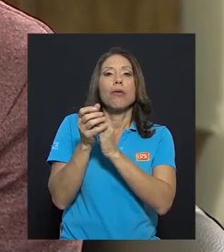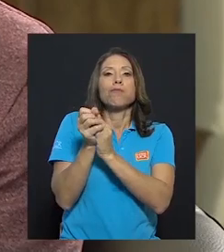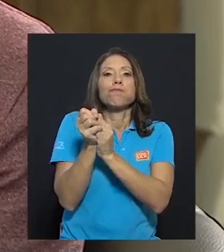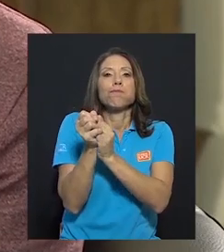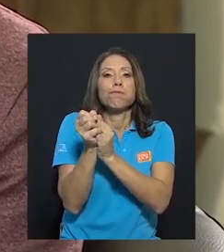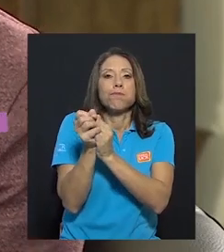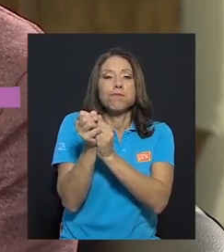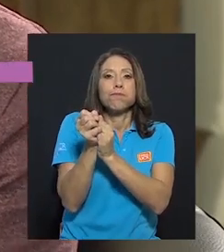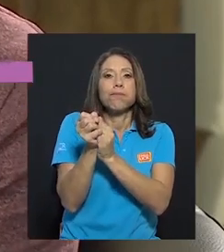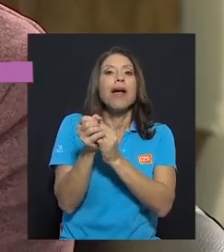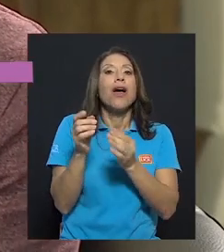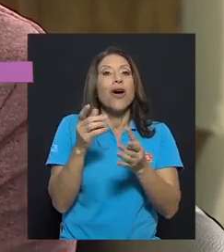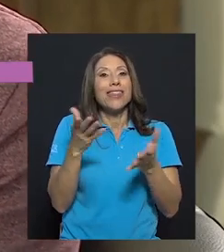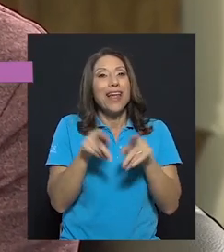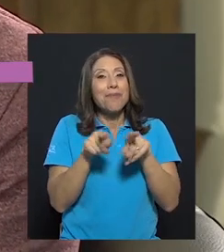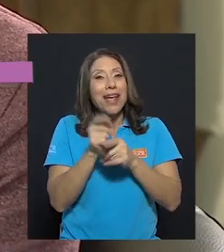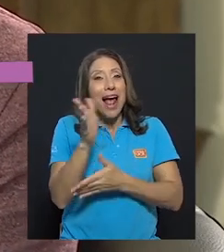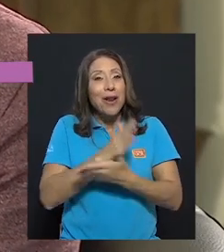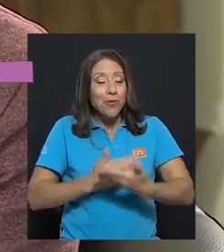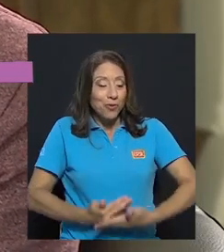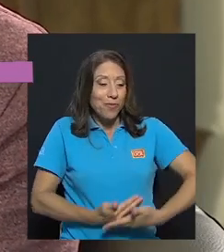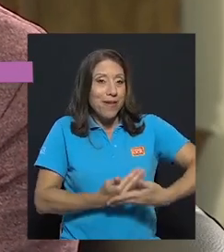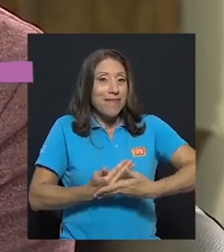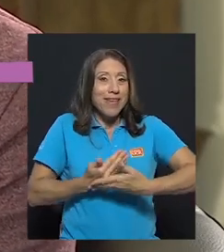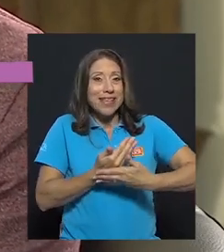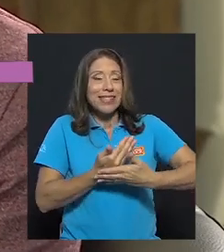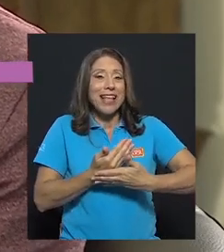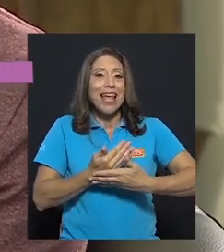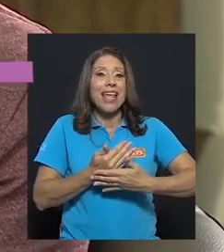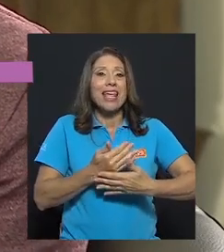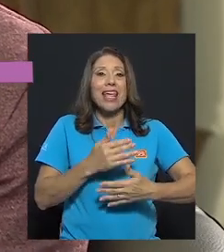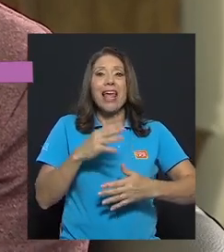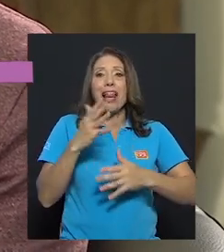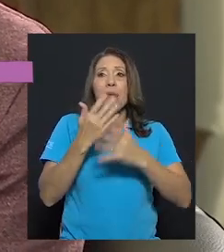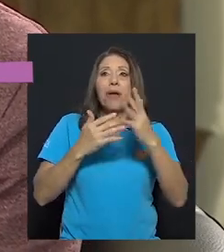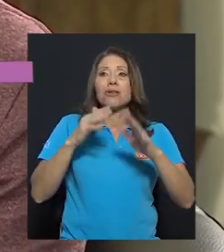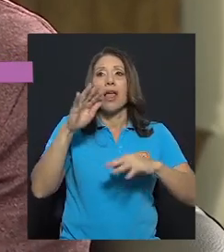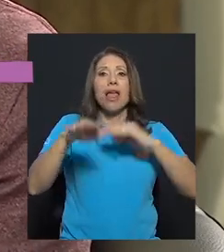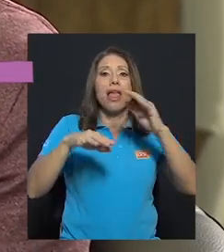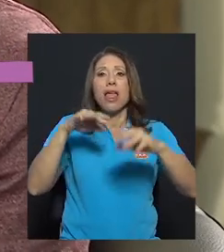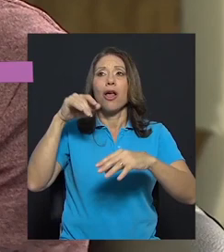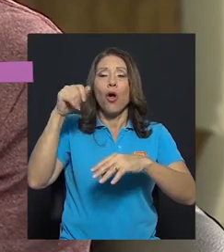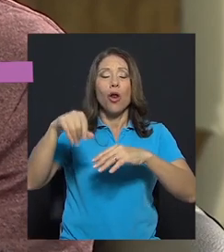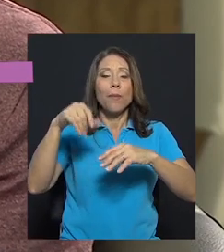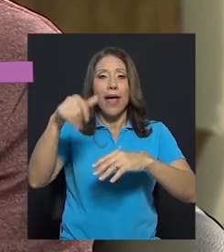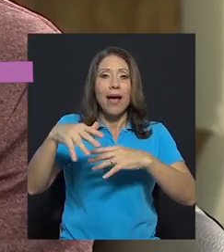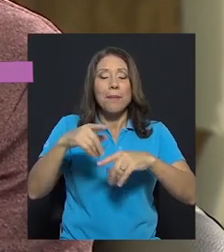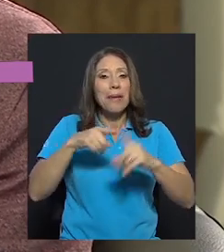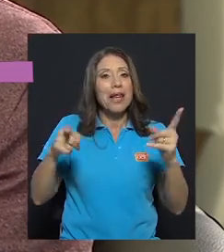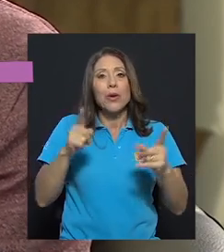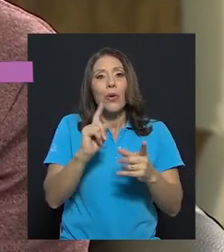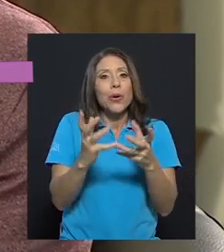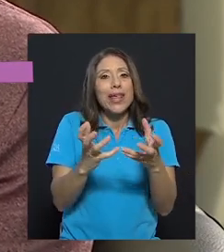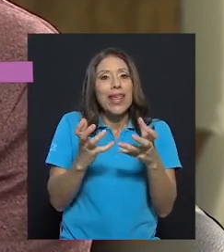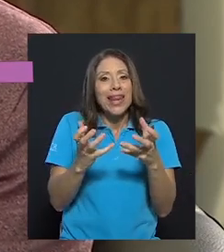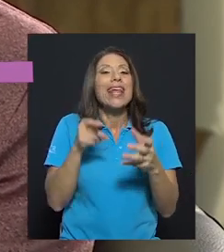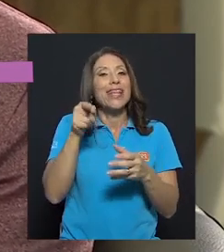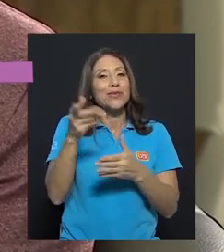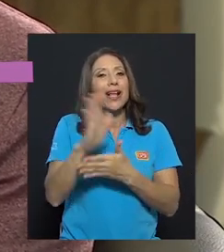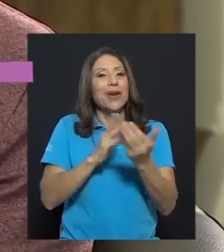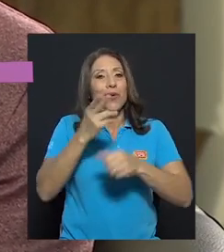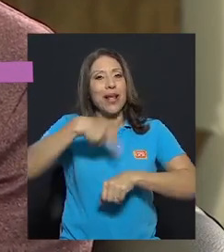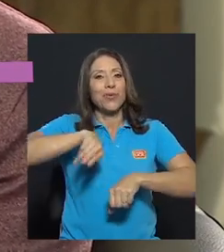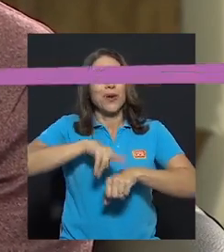¿verdad? O algunos que mueven sus manos y golpean, eso tal vez es sin querer, pero eso es natural al ser humano. Lo que no